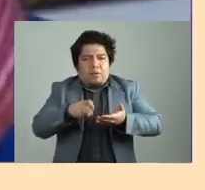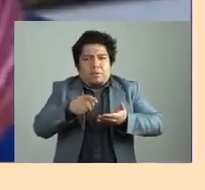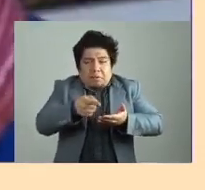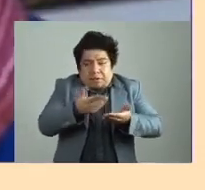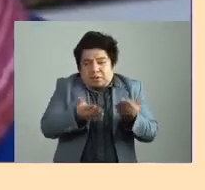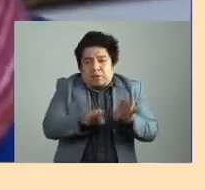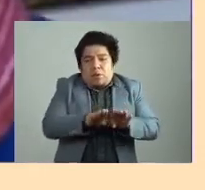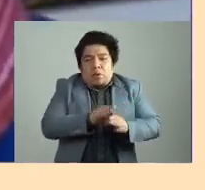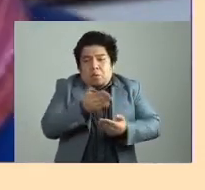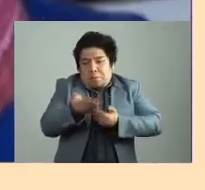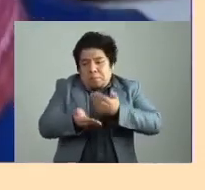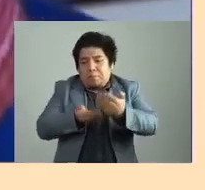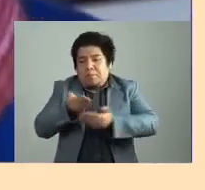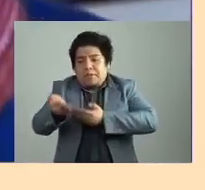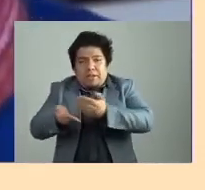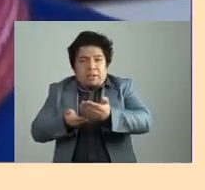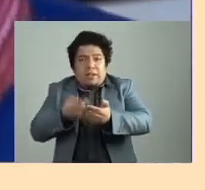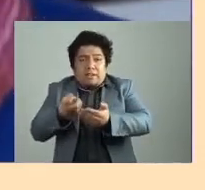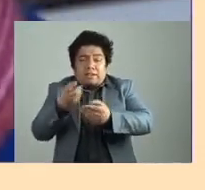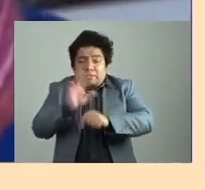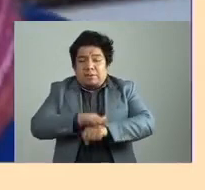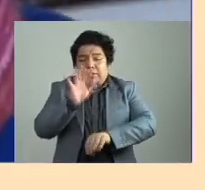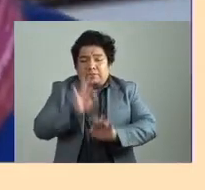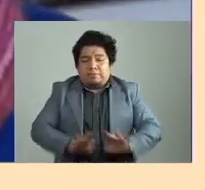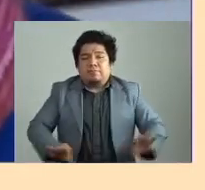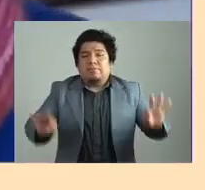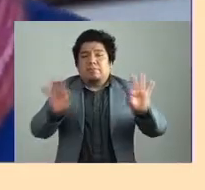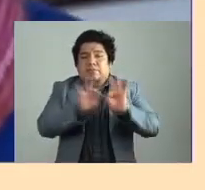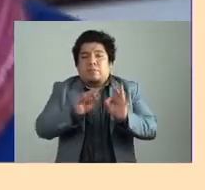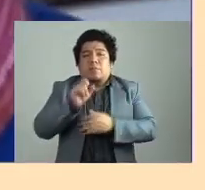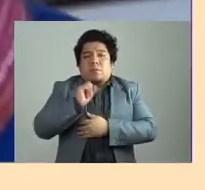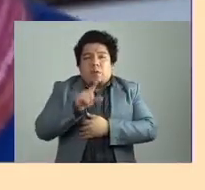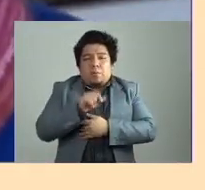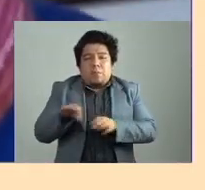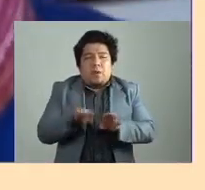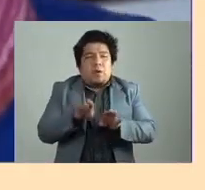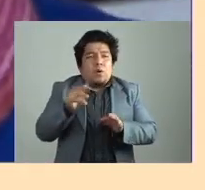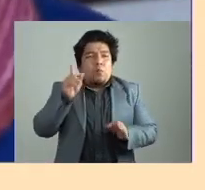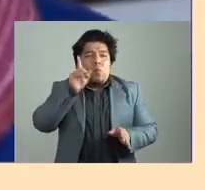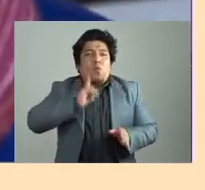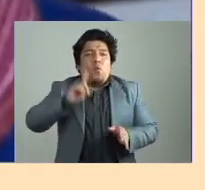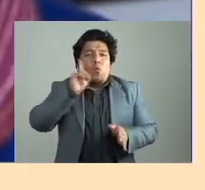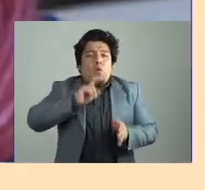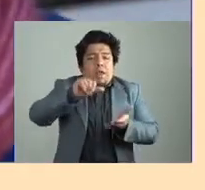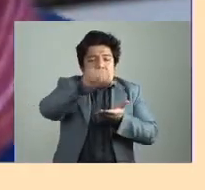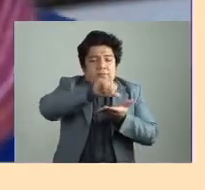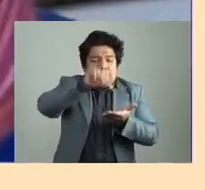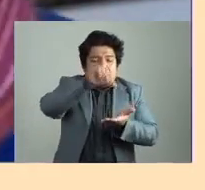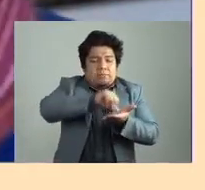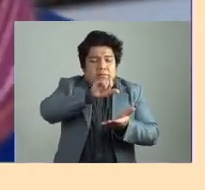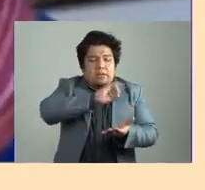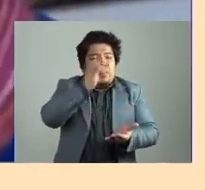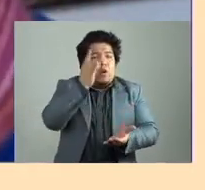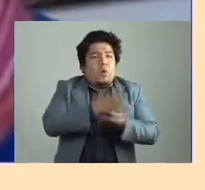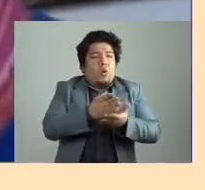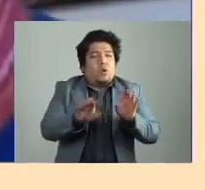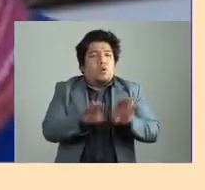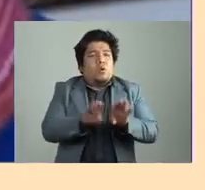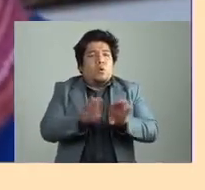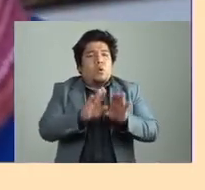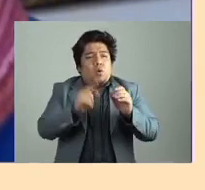fundamental también como sujeto sense de la reproducción de la vida